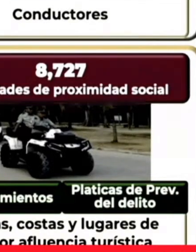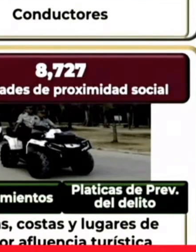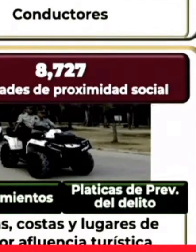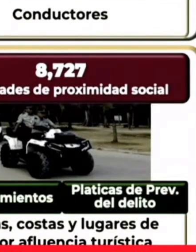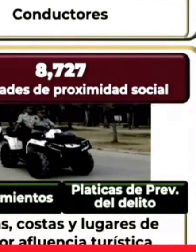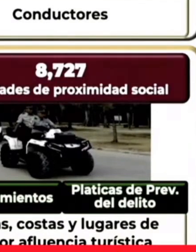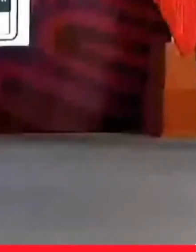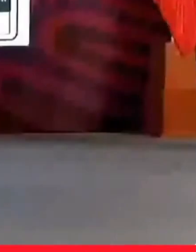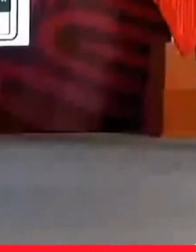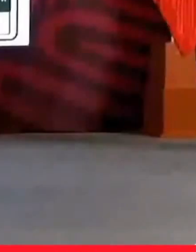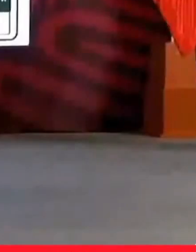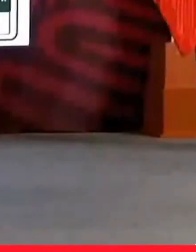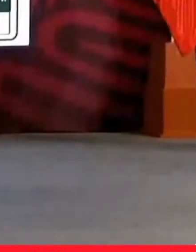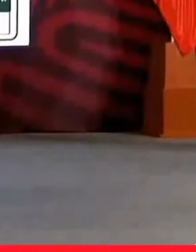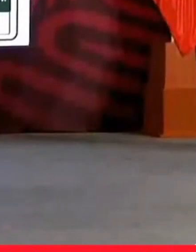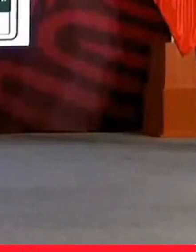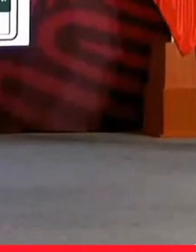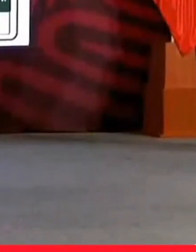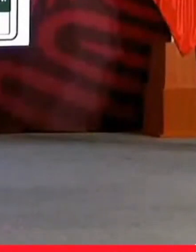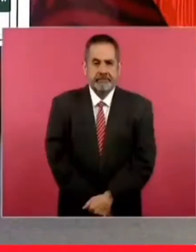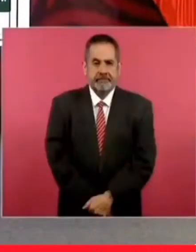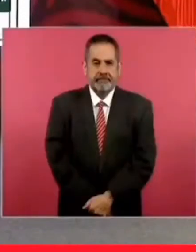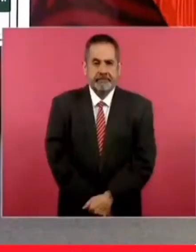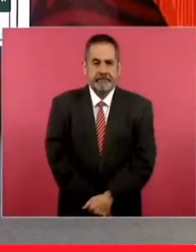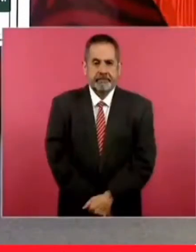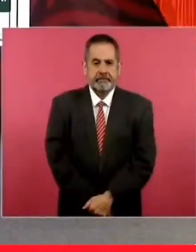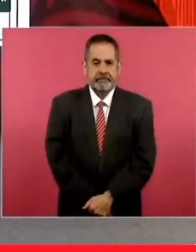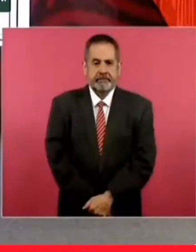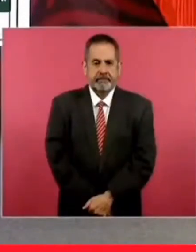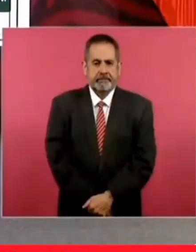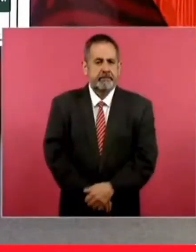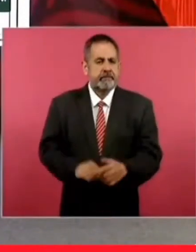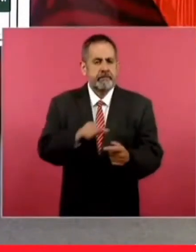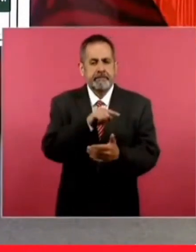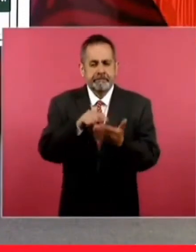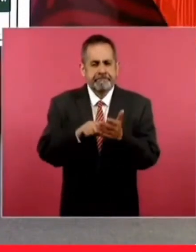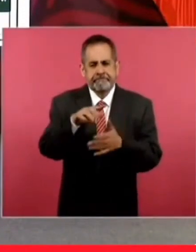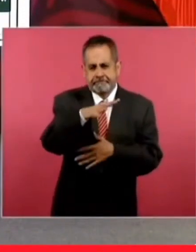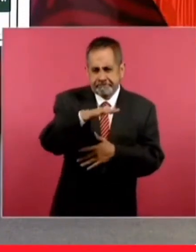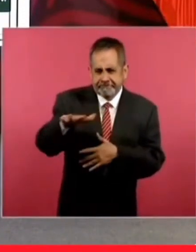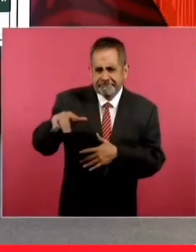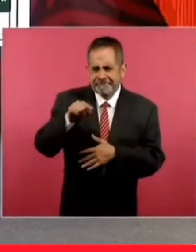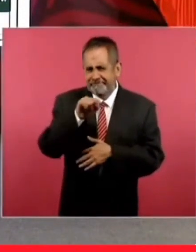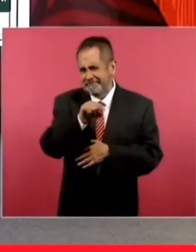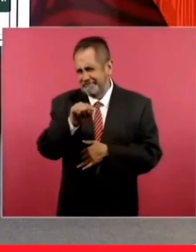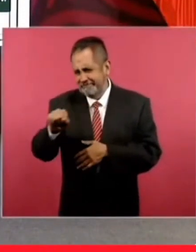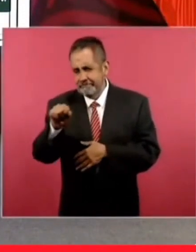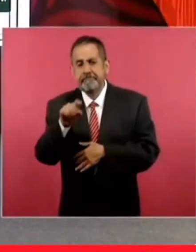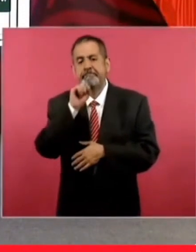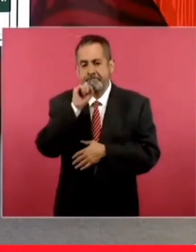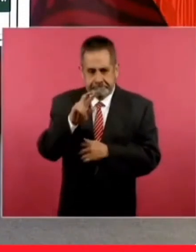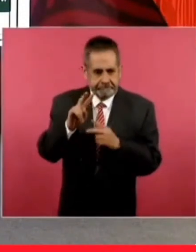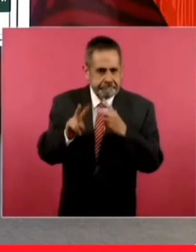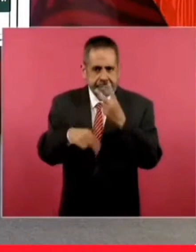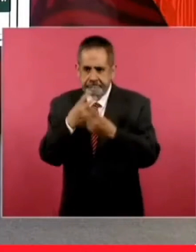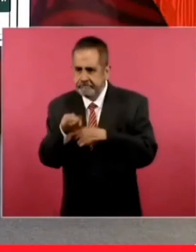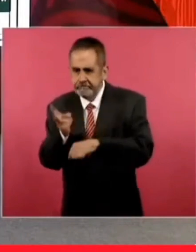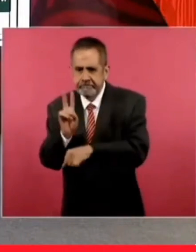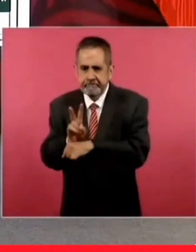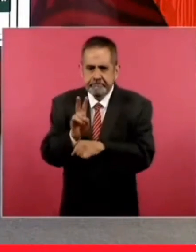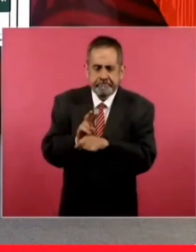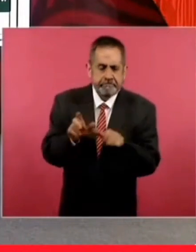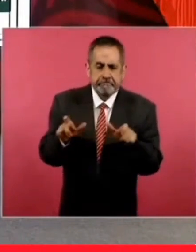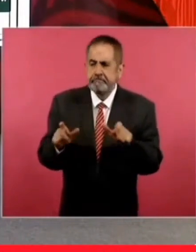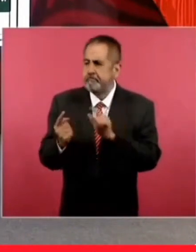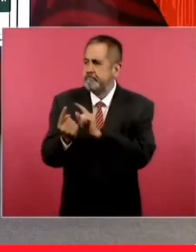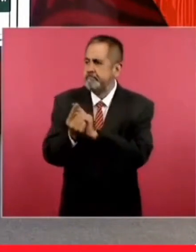y en lo que es playas costas y lugares con mayor afluencia turística también tuvieron este actividad de